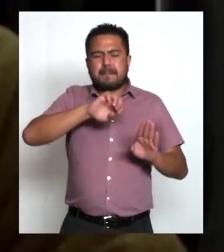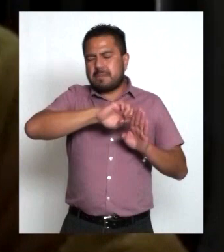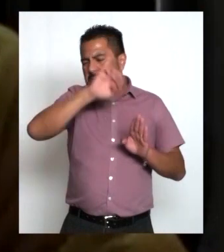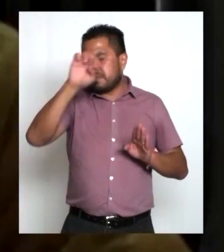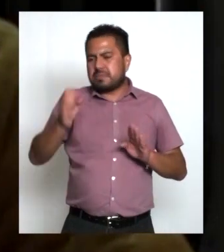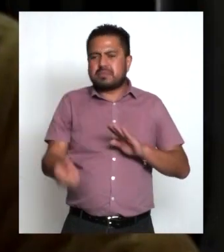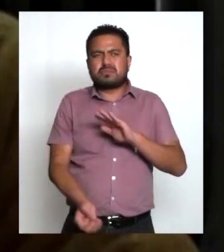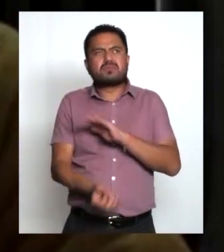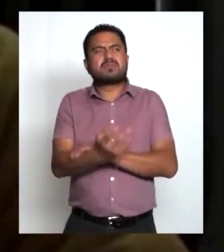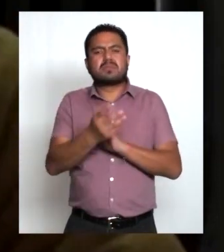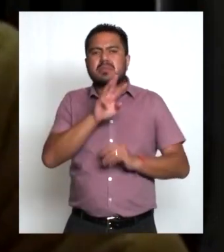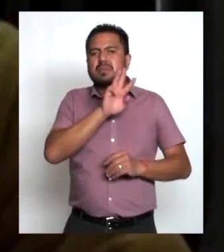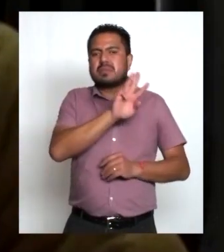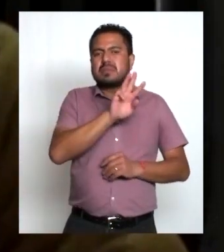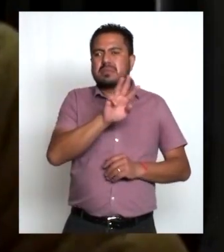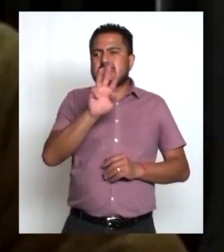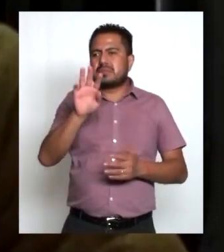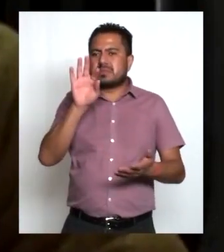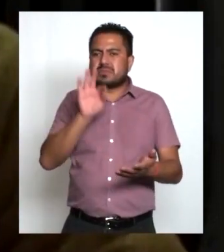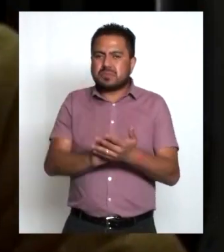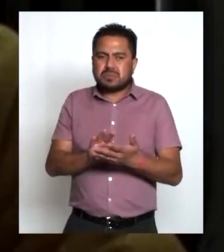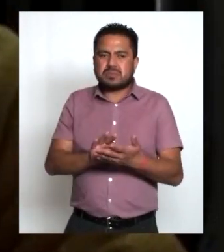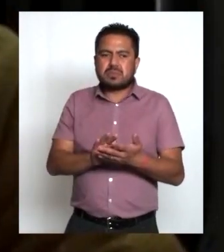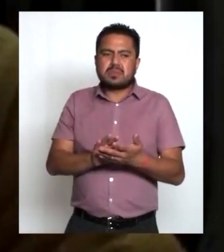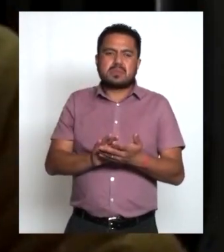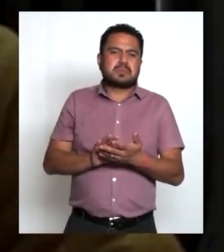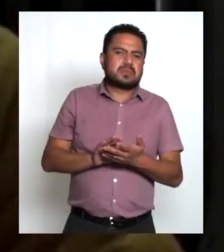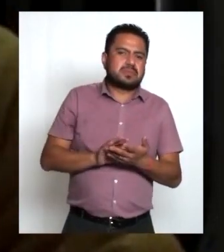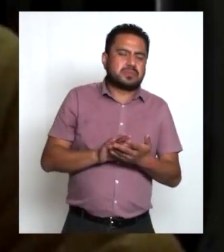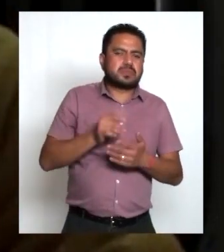por ejemplo, ponemos